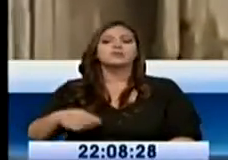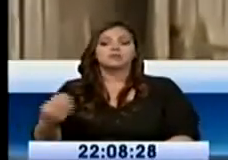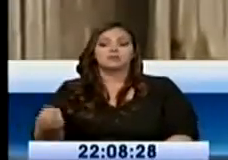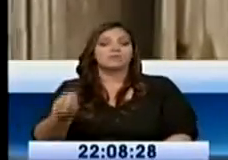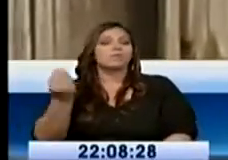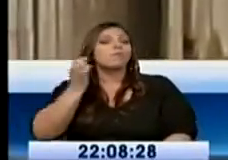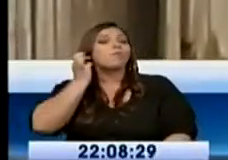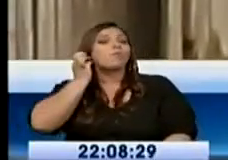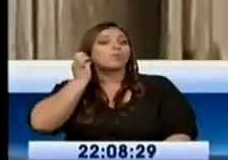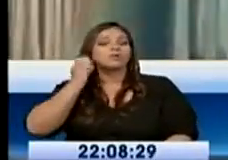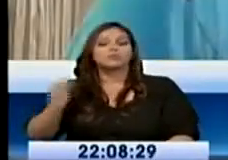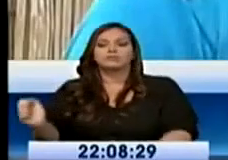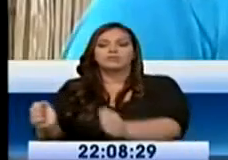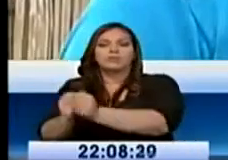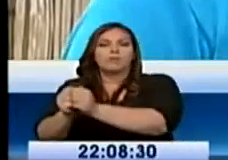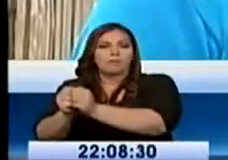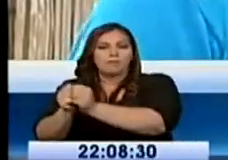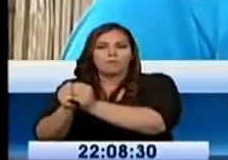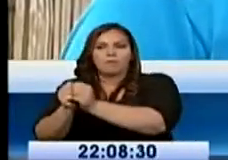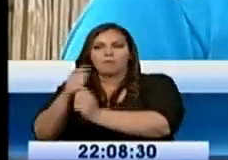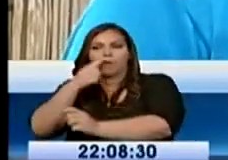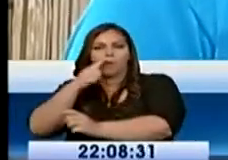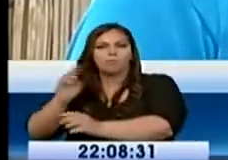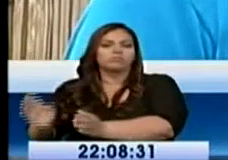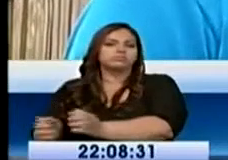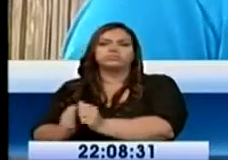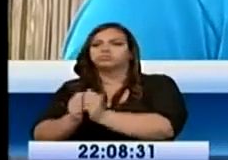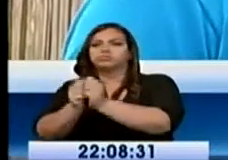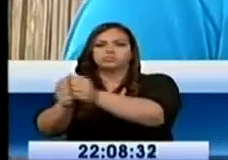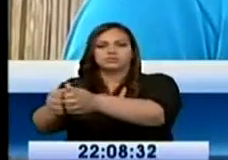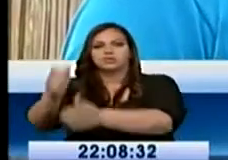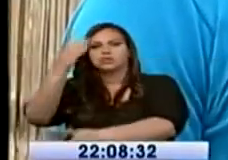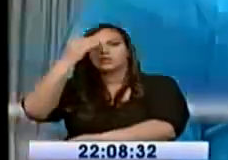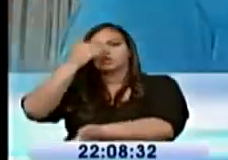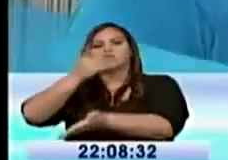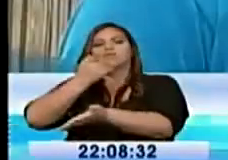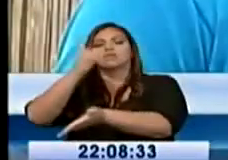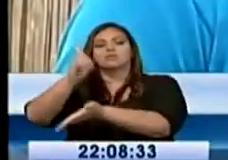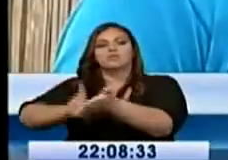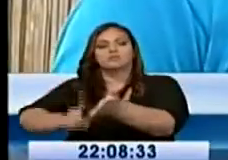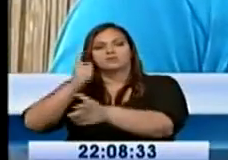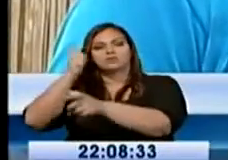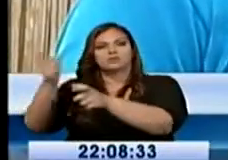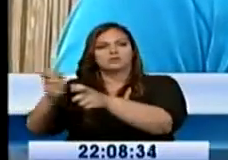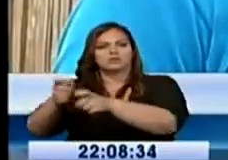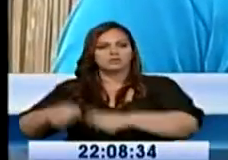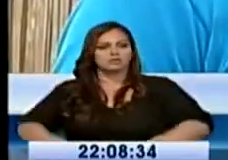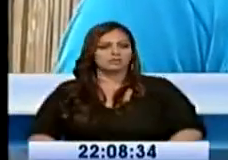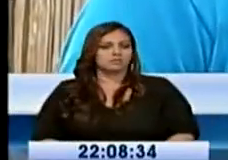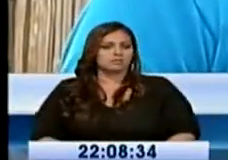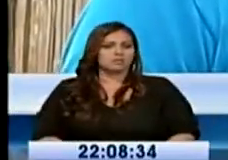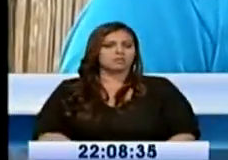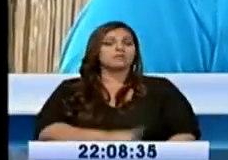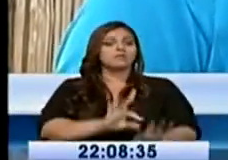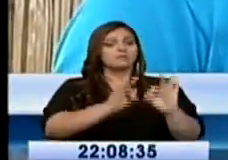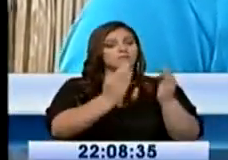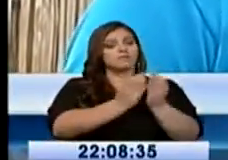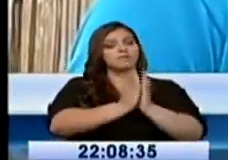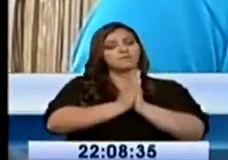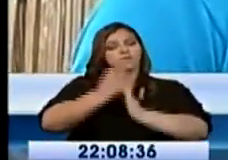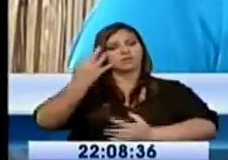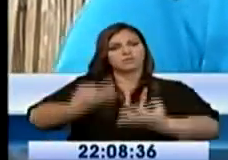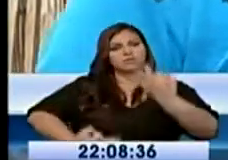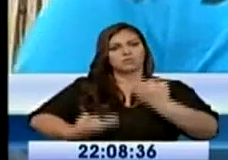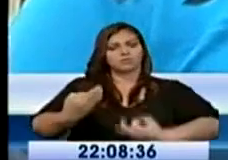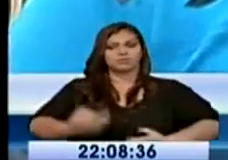ocurrido y pide justicia. Yo no sé quién le había llamado, que era cachudo. Le han dicho, pero una hermana de ella le había